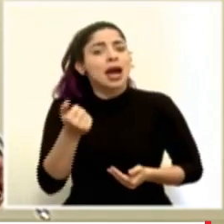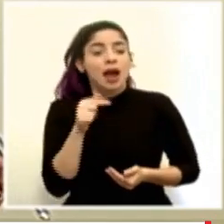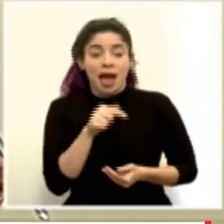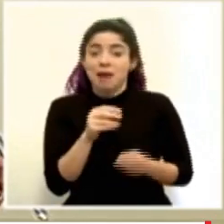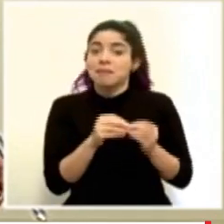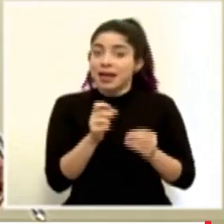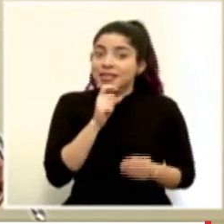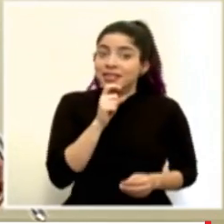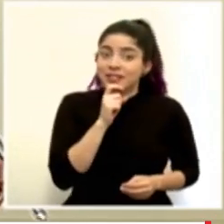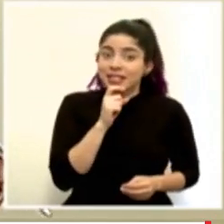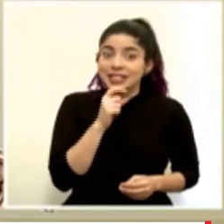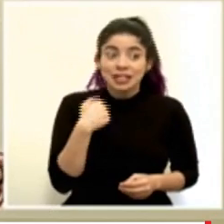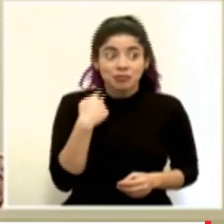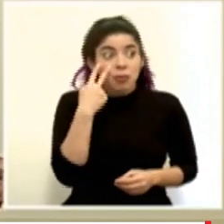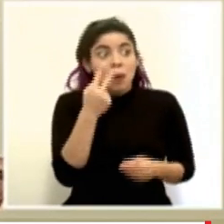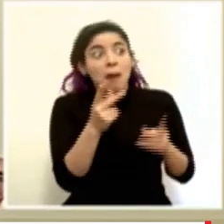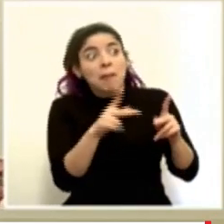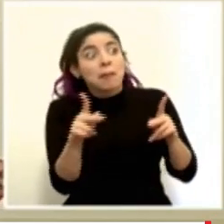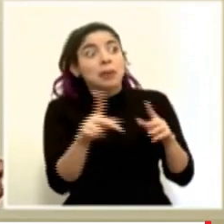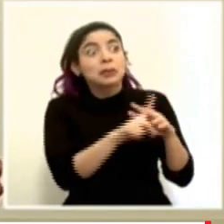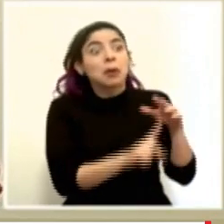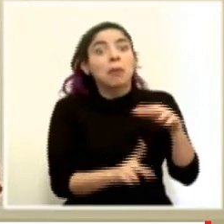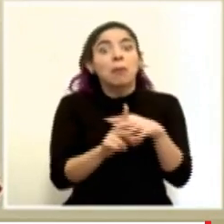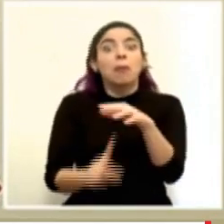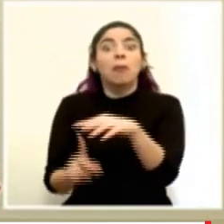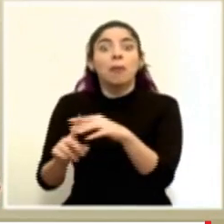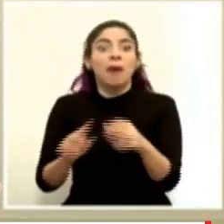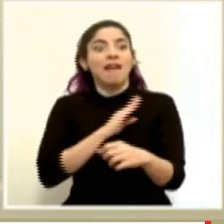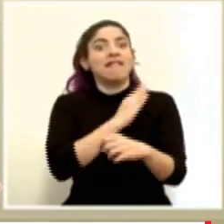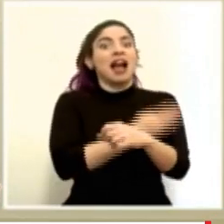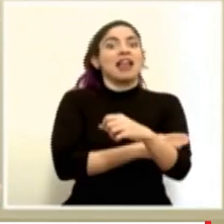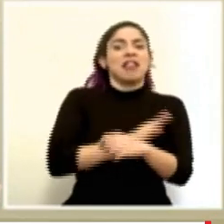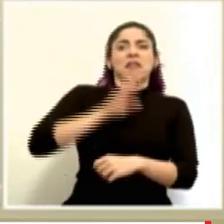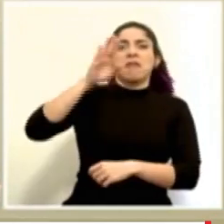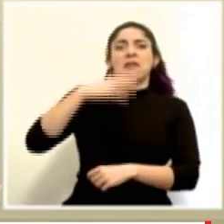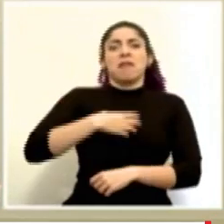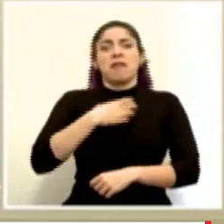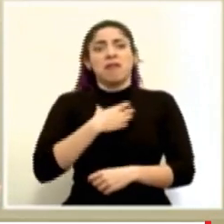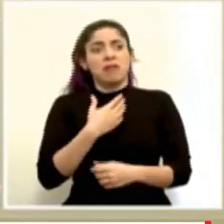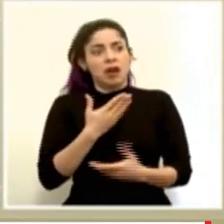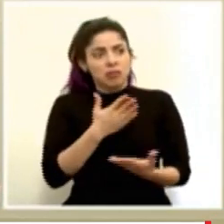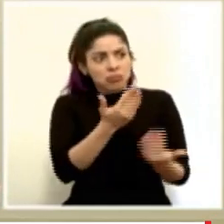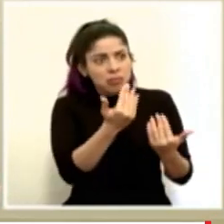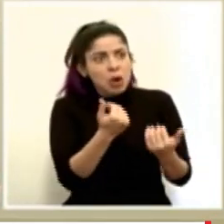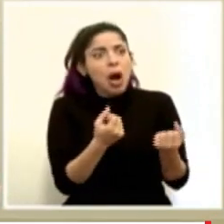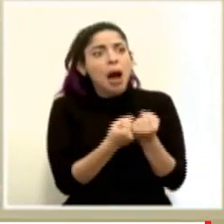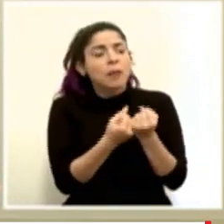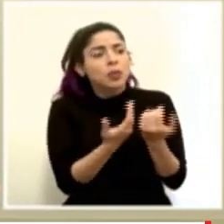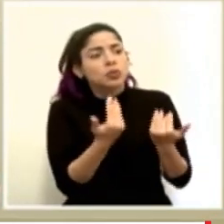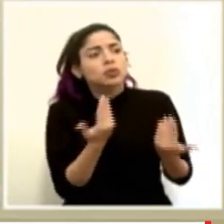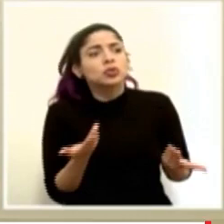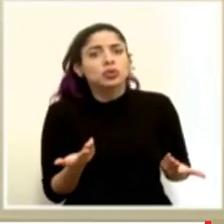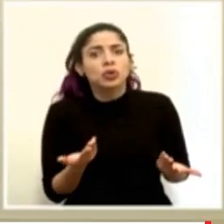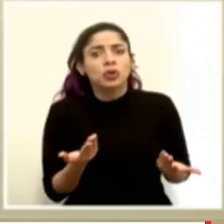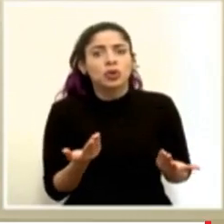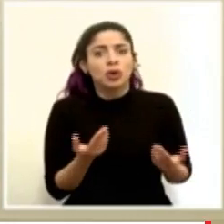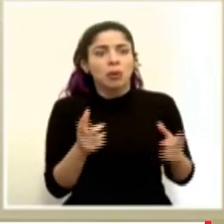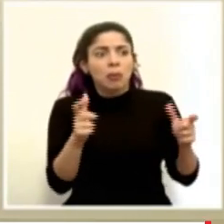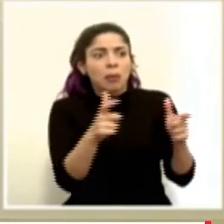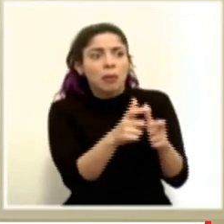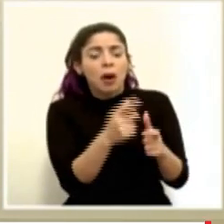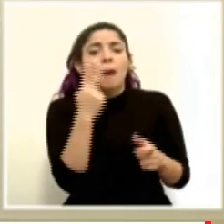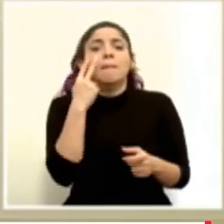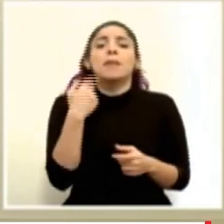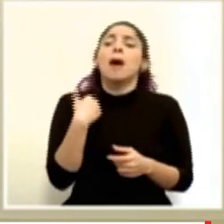ahí es mucho más difícil y ahí es donde no veo tanta gente justamente valiente poniéndose de pie diciendo aquí está mi aporte, aquí está lo que yo veo que se